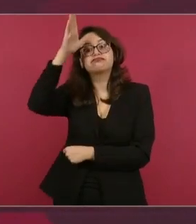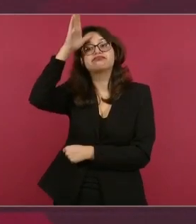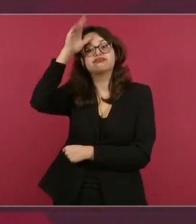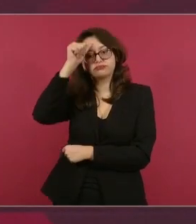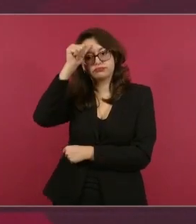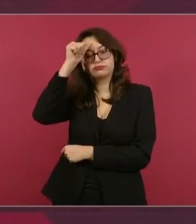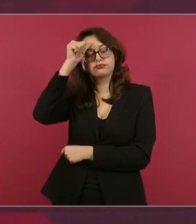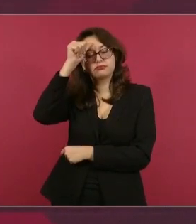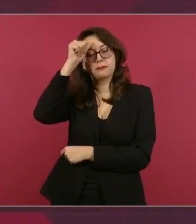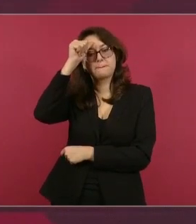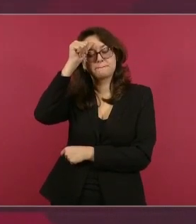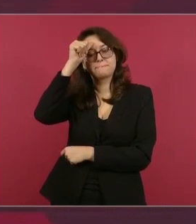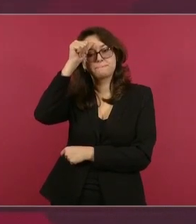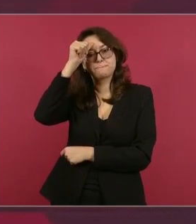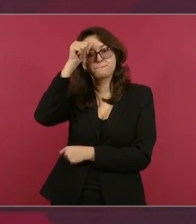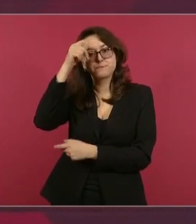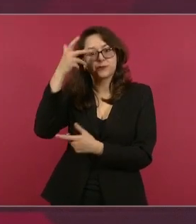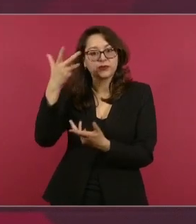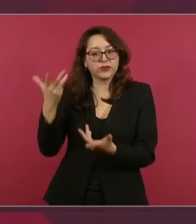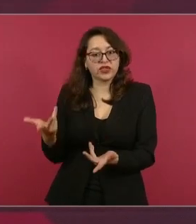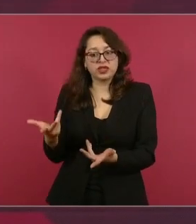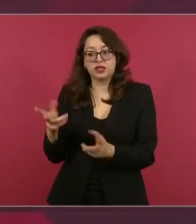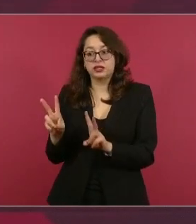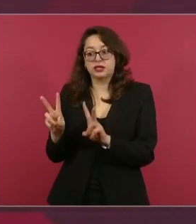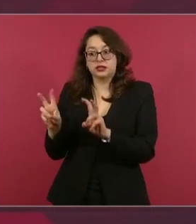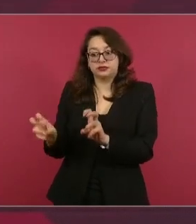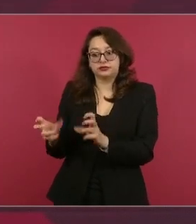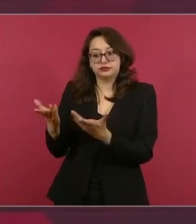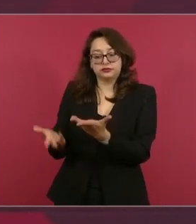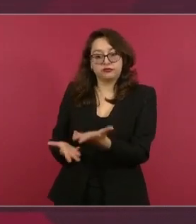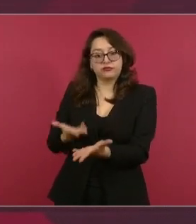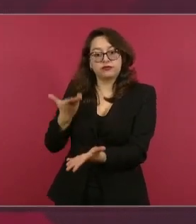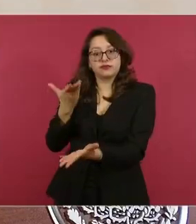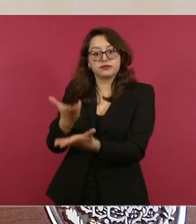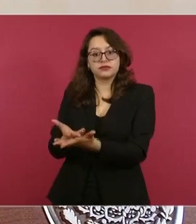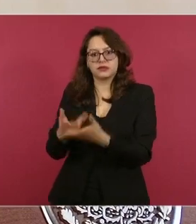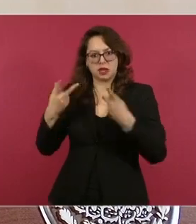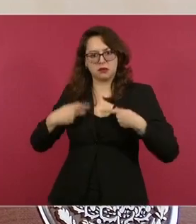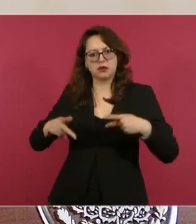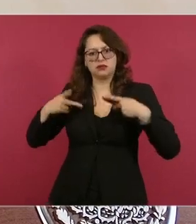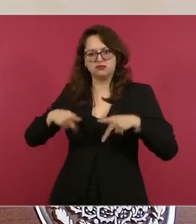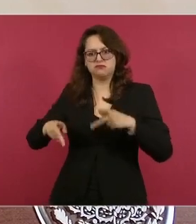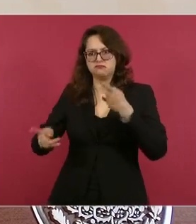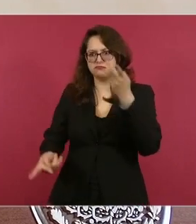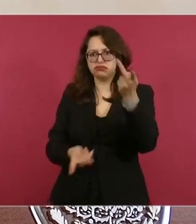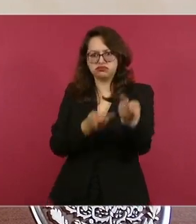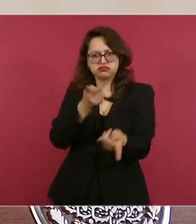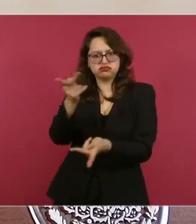para someter estos asuntos a una consulta